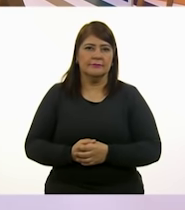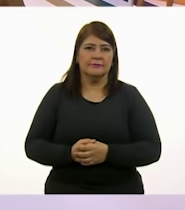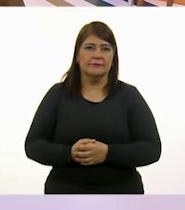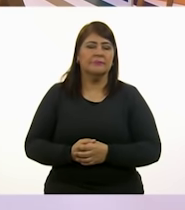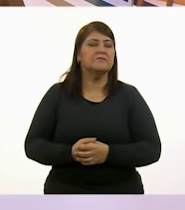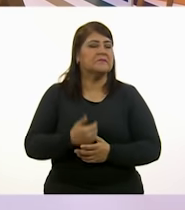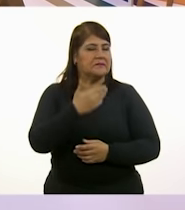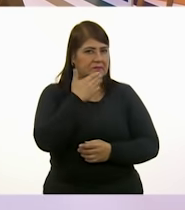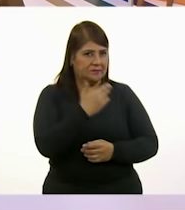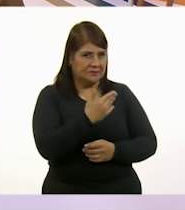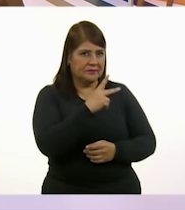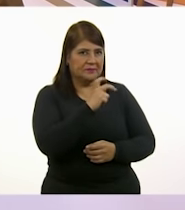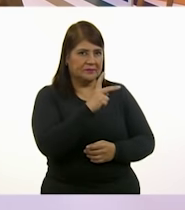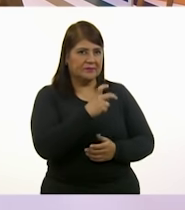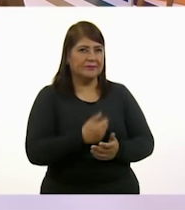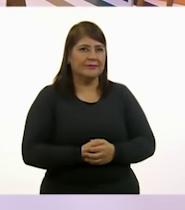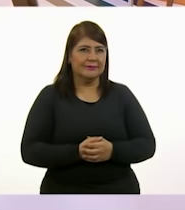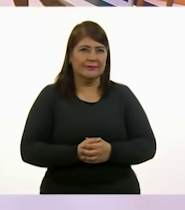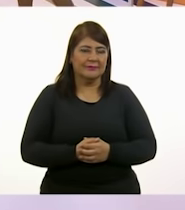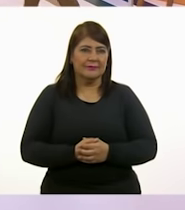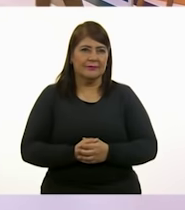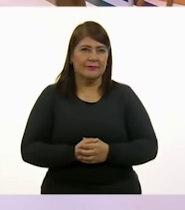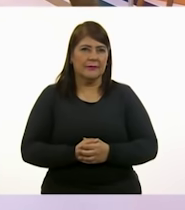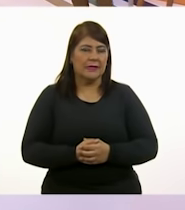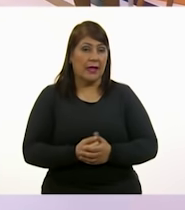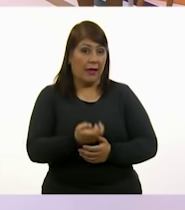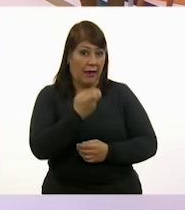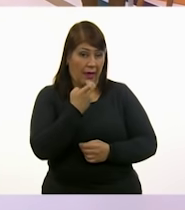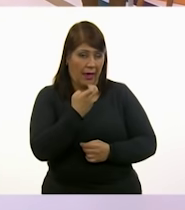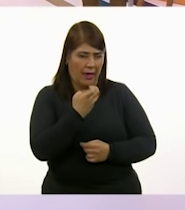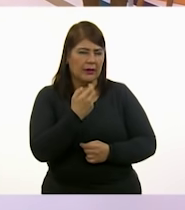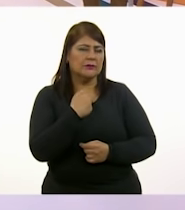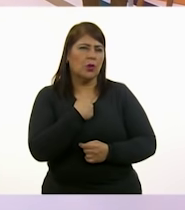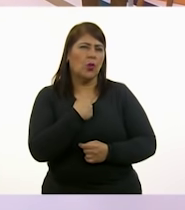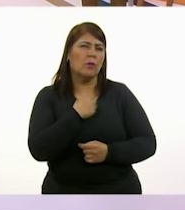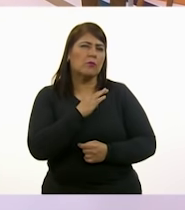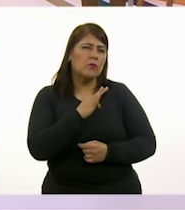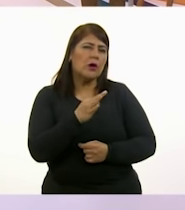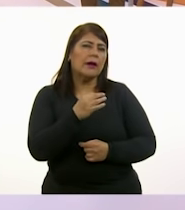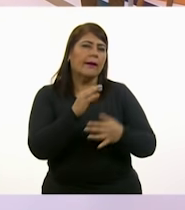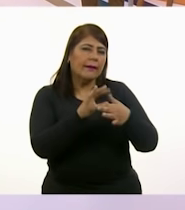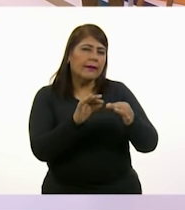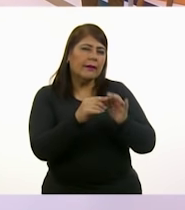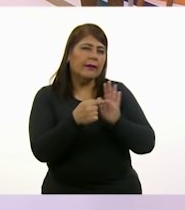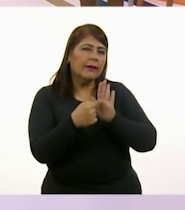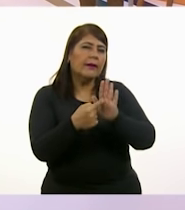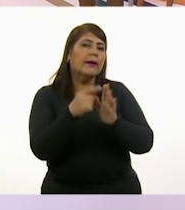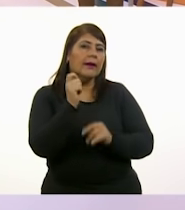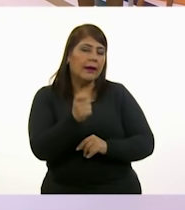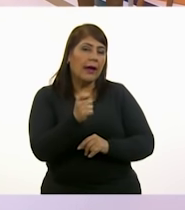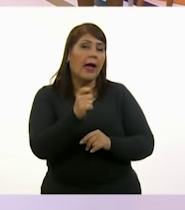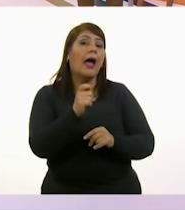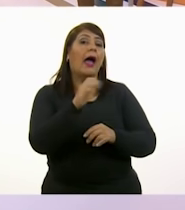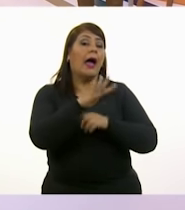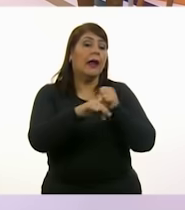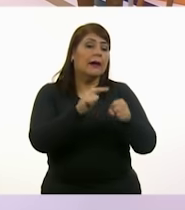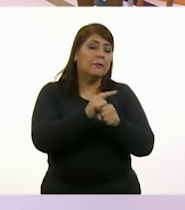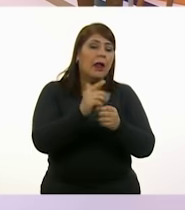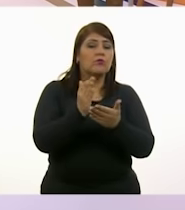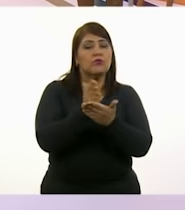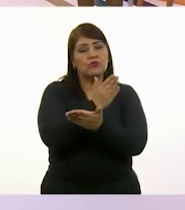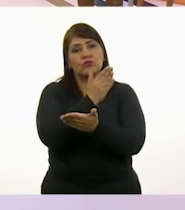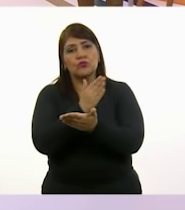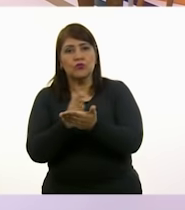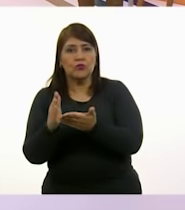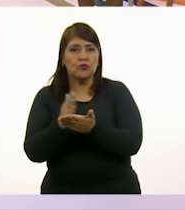lado Muy bien, Pepe Con esto podemos ver que los animales se pueden clasificar Y que no